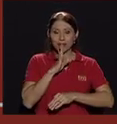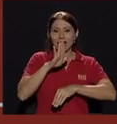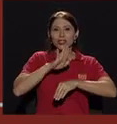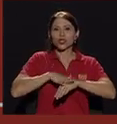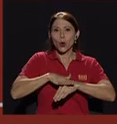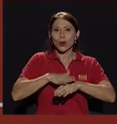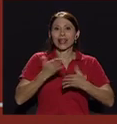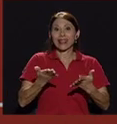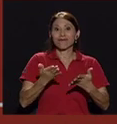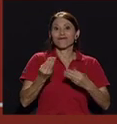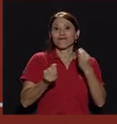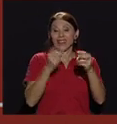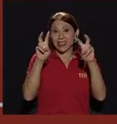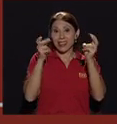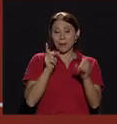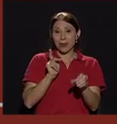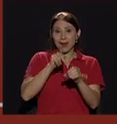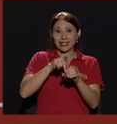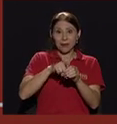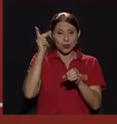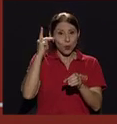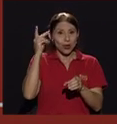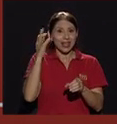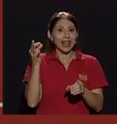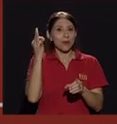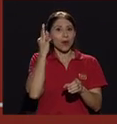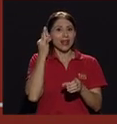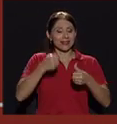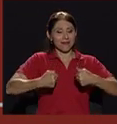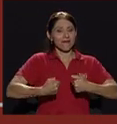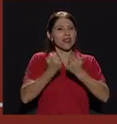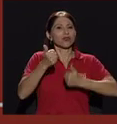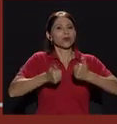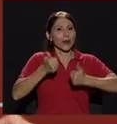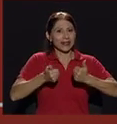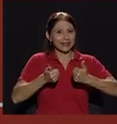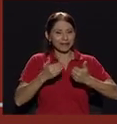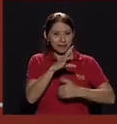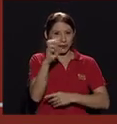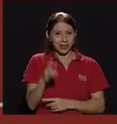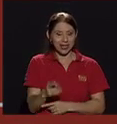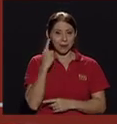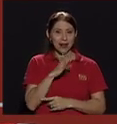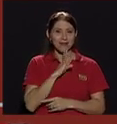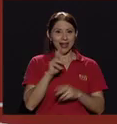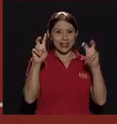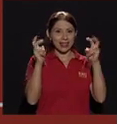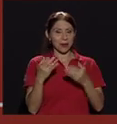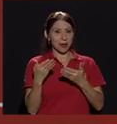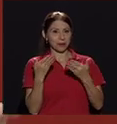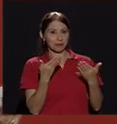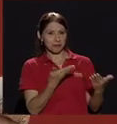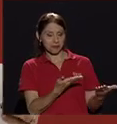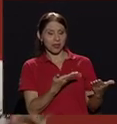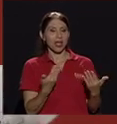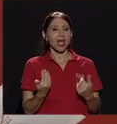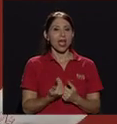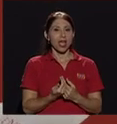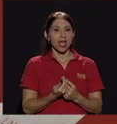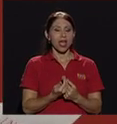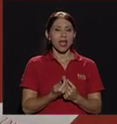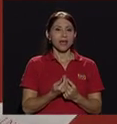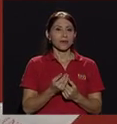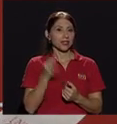los retos que tenemos en materia de participación política las mujeres en Costa Rica. Para hablar sobre este tema nos acompañan en esta